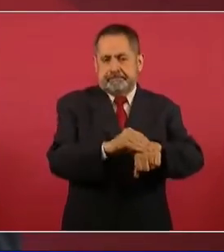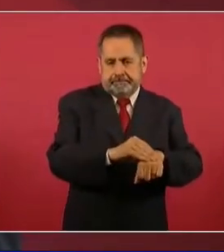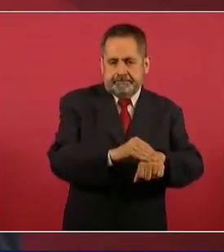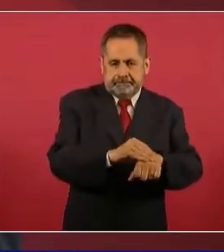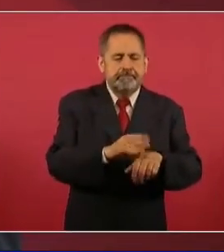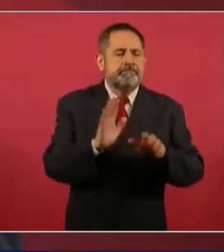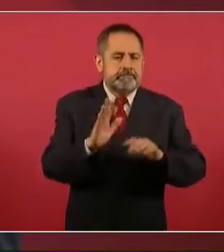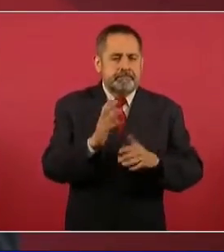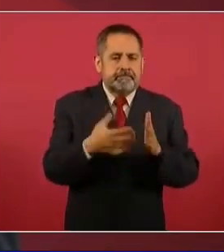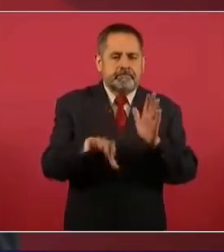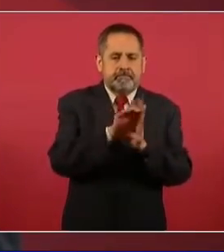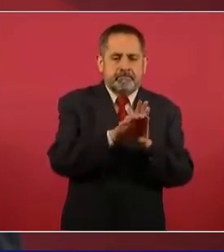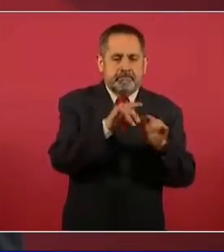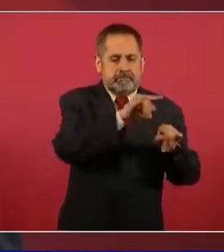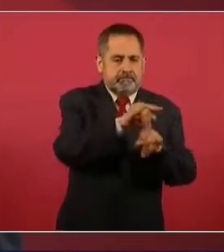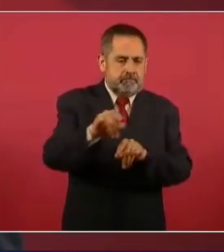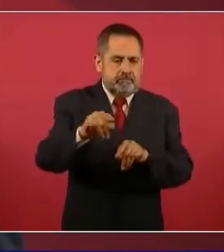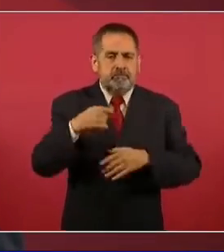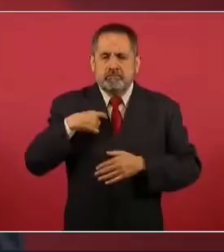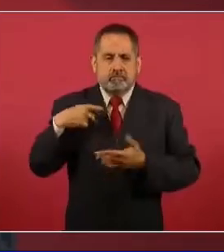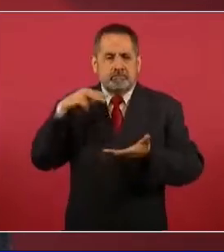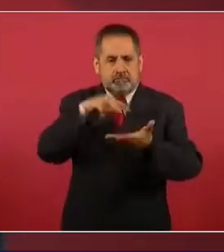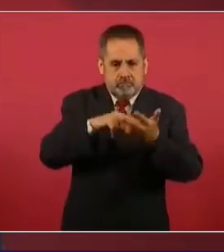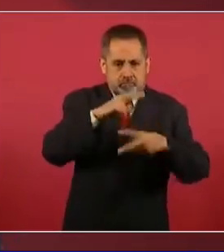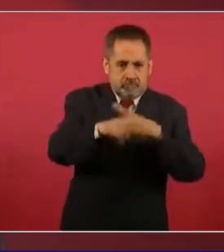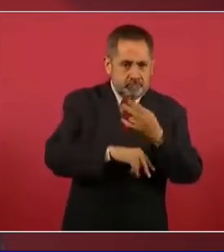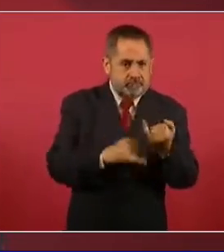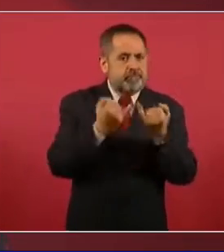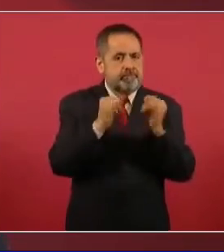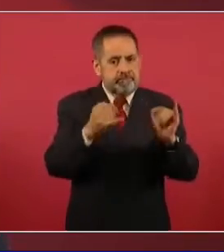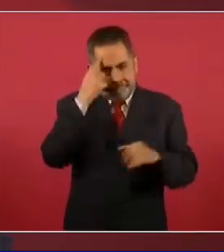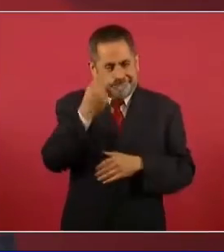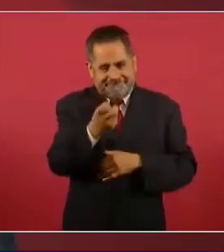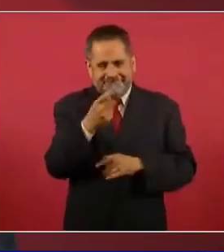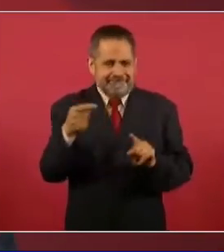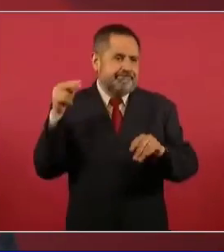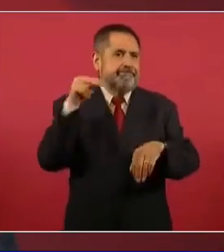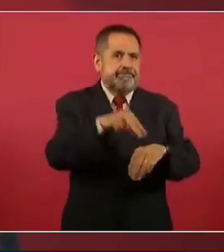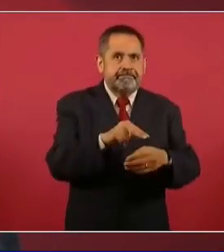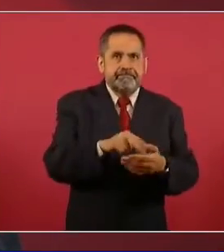el cuartel de la Guardia. Lo inauguré. Fui precisamente por eso,